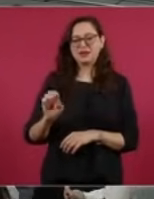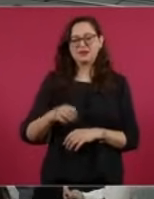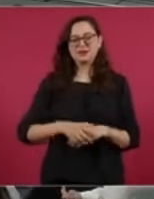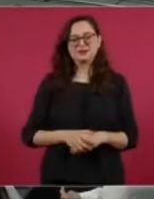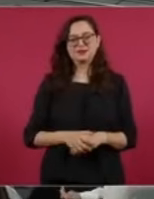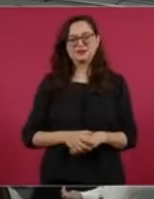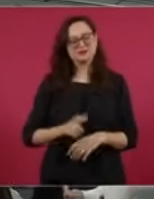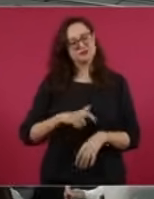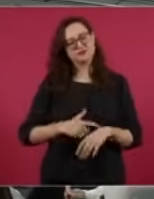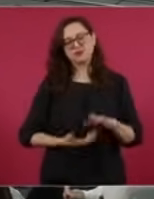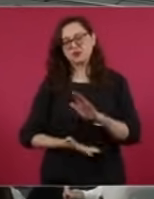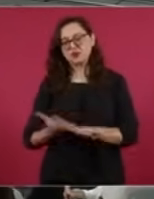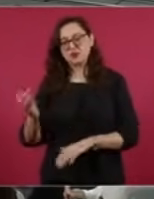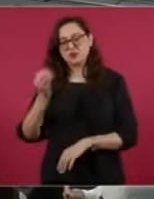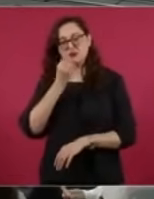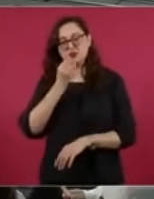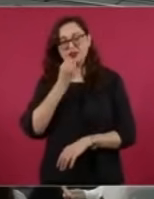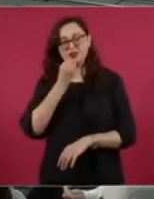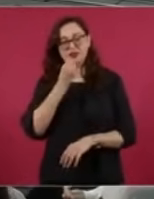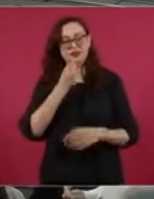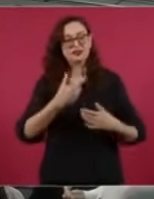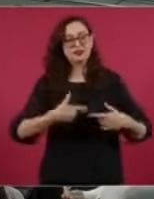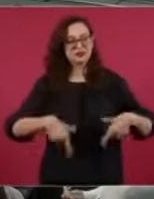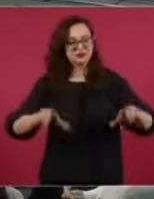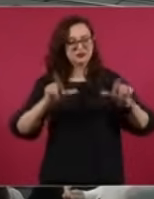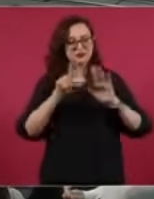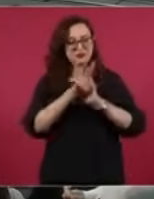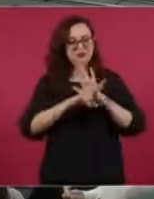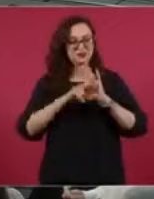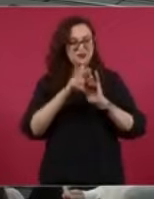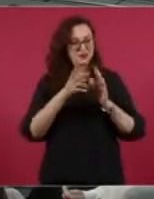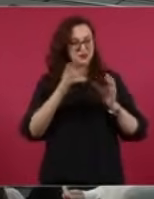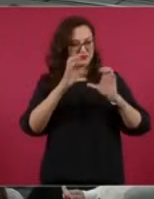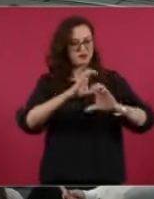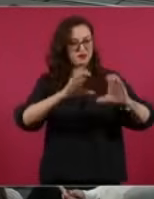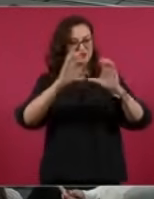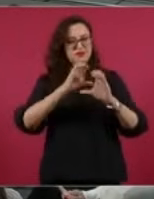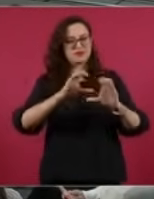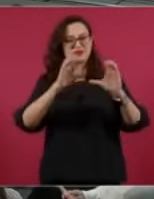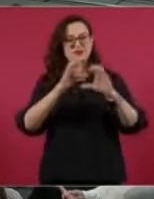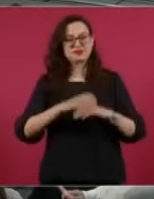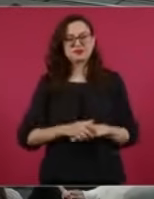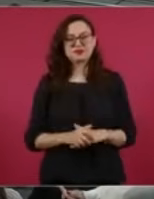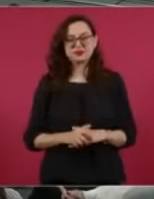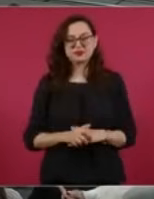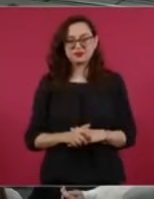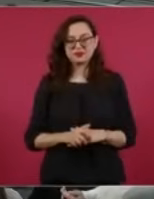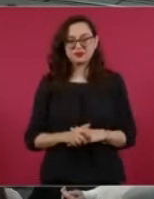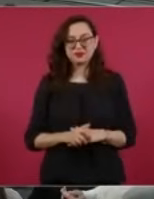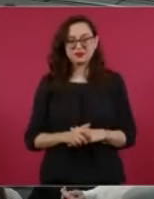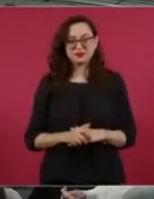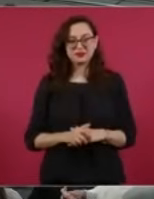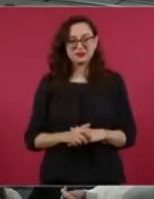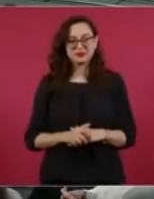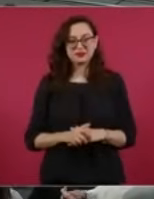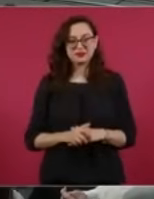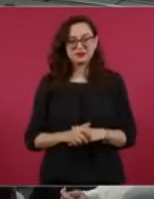Ya nos vamos a desayunar con eso. A ver, ¿cómo es esa? Es la de Firme,